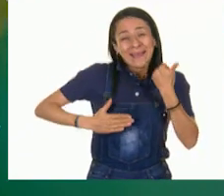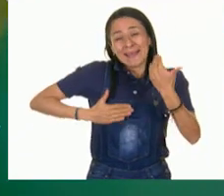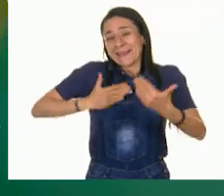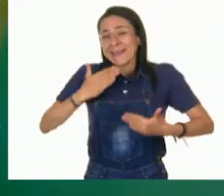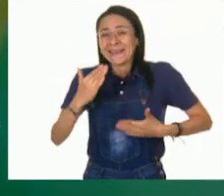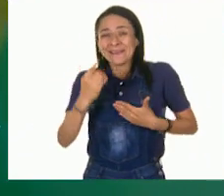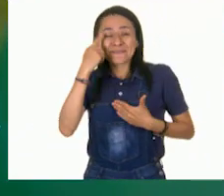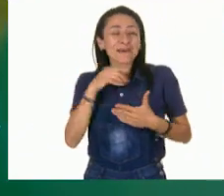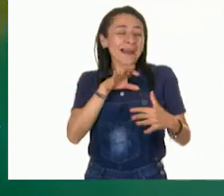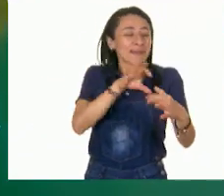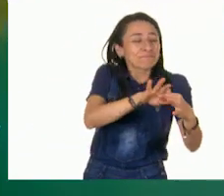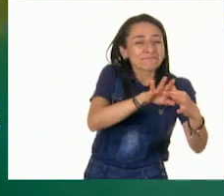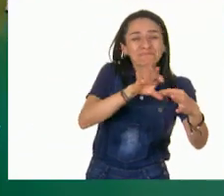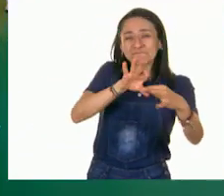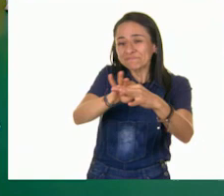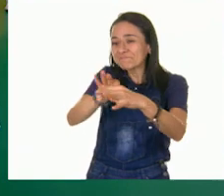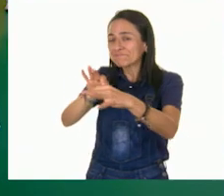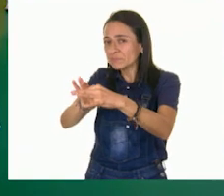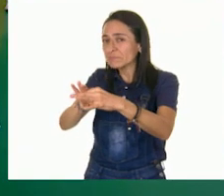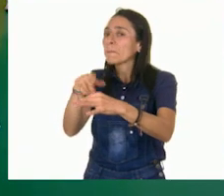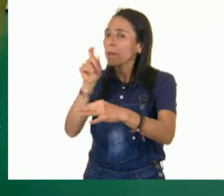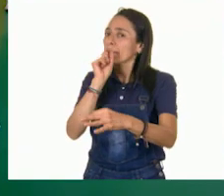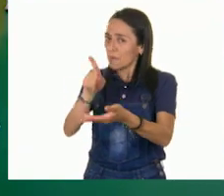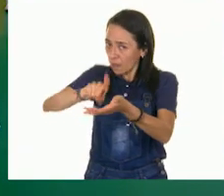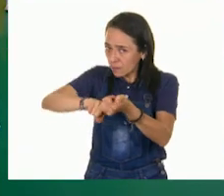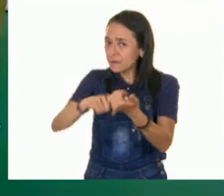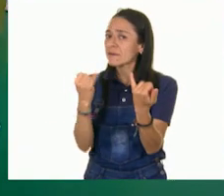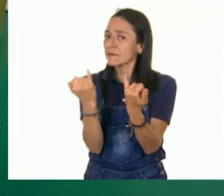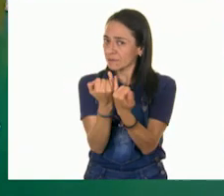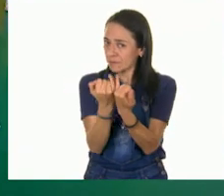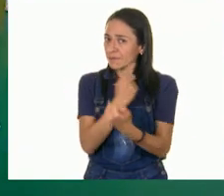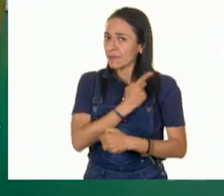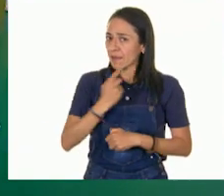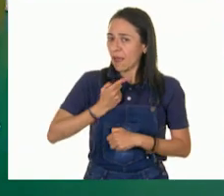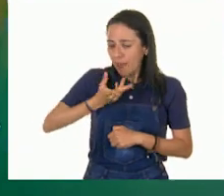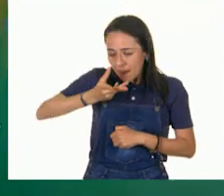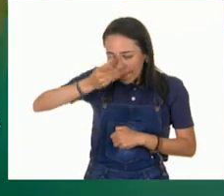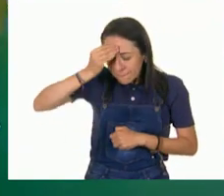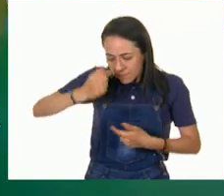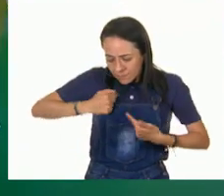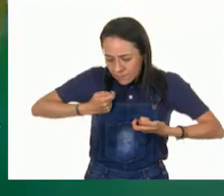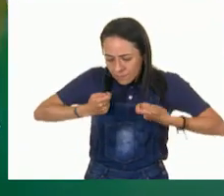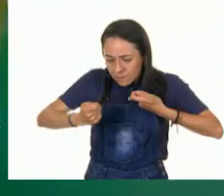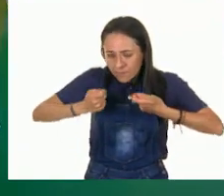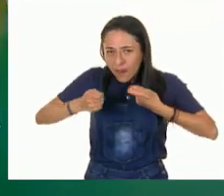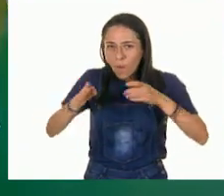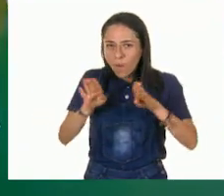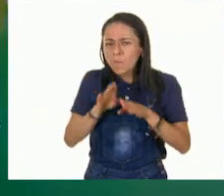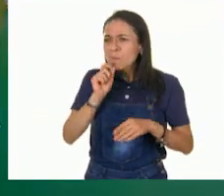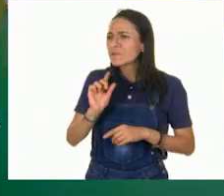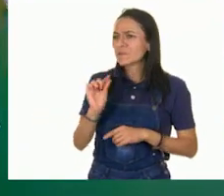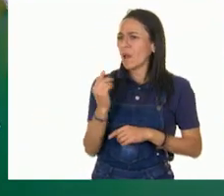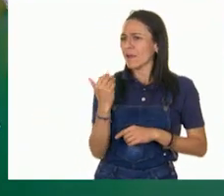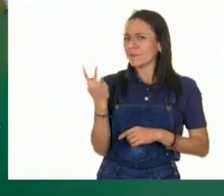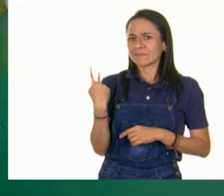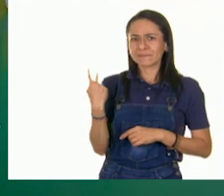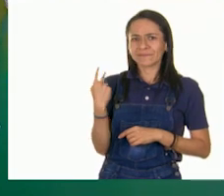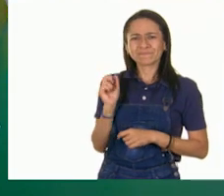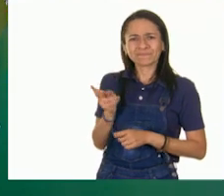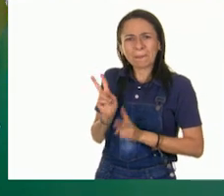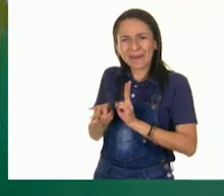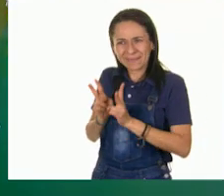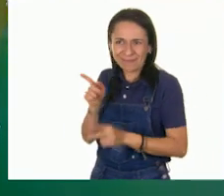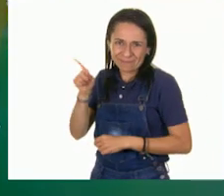vínculos, también debemos aprender a regularla? Porque a veces lo que platicábamos con la doctora, lo que es divertido para